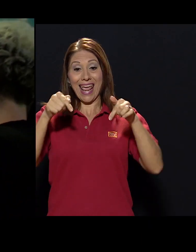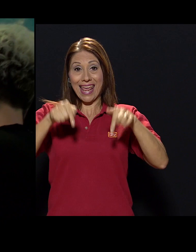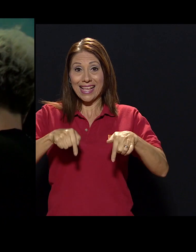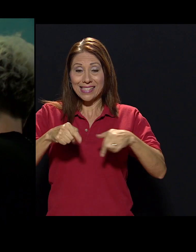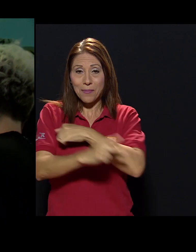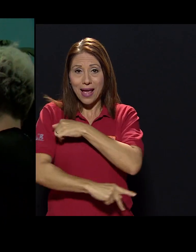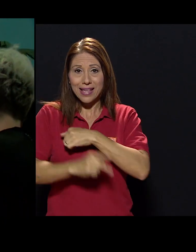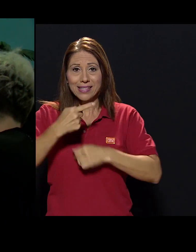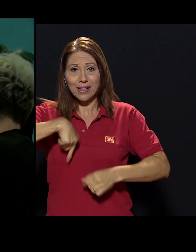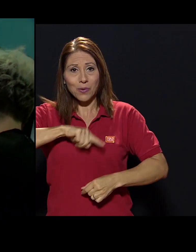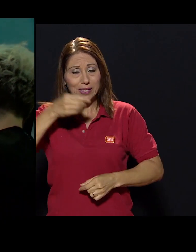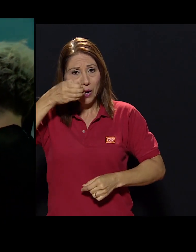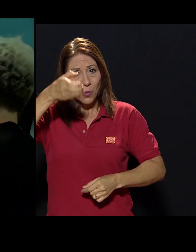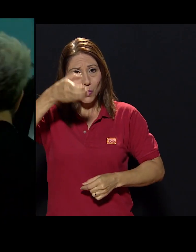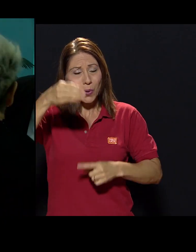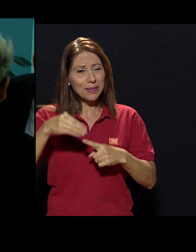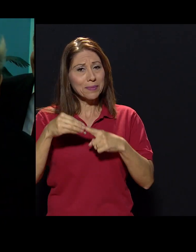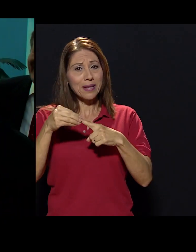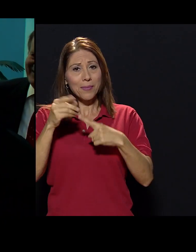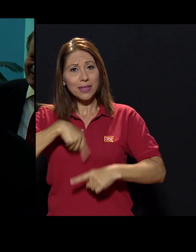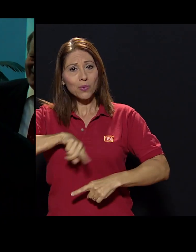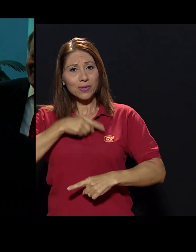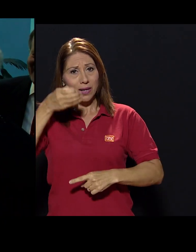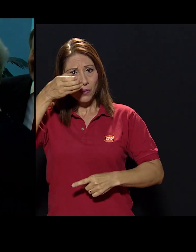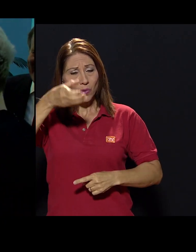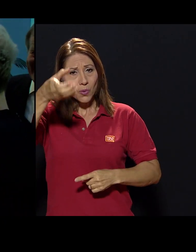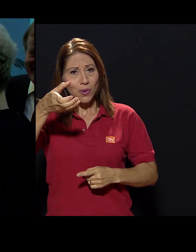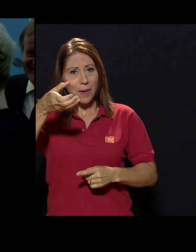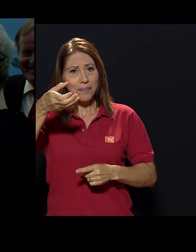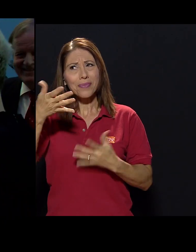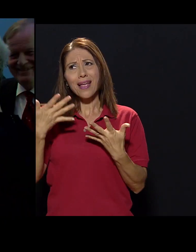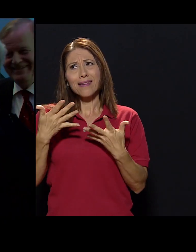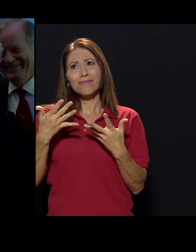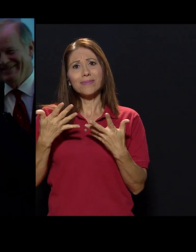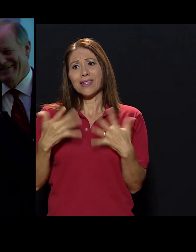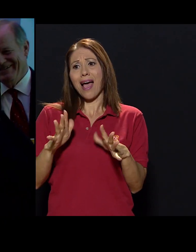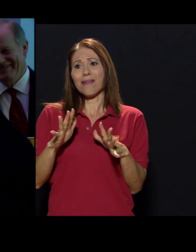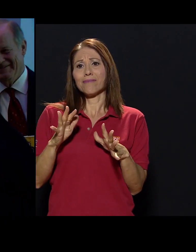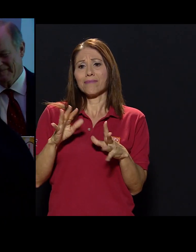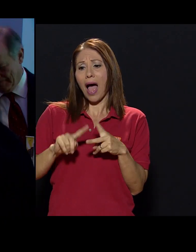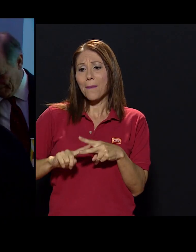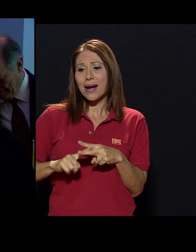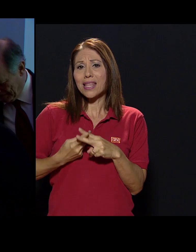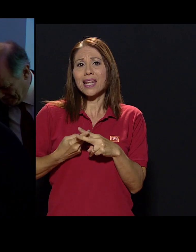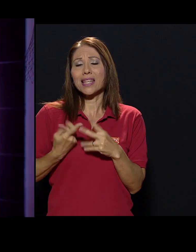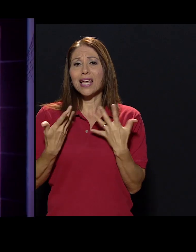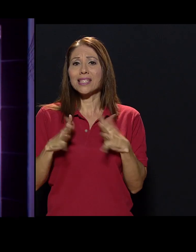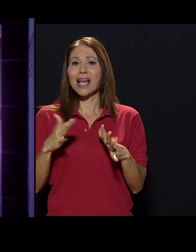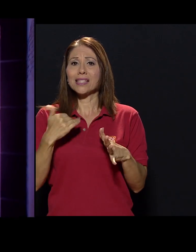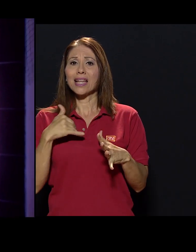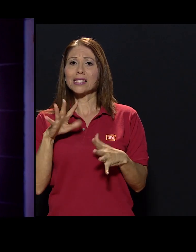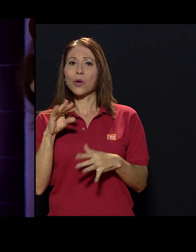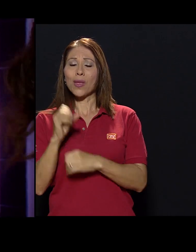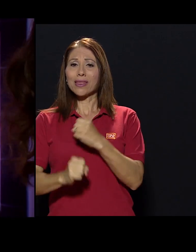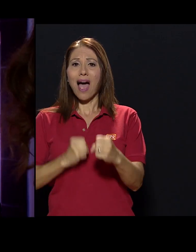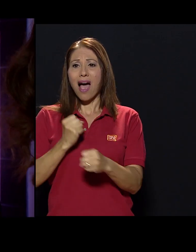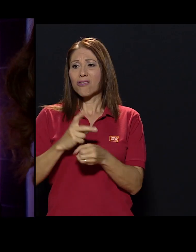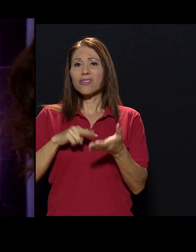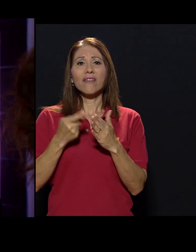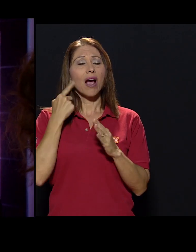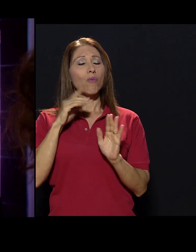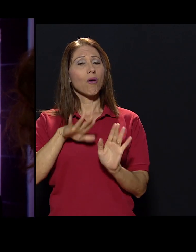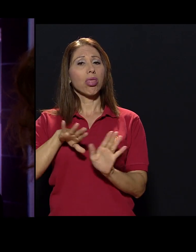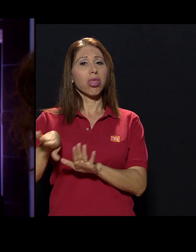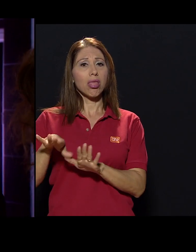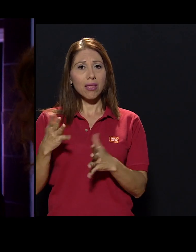me parece Que es valiosísimo Es que en este país Y en nuestra cultura Y en nuestra cultura Particular A partir de los 50